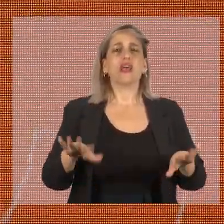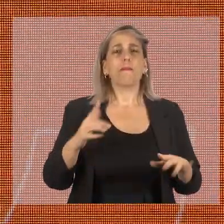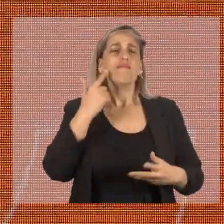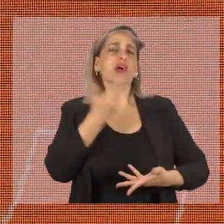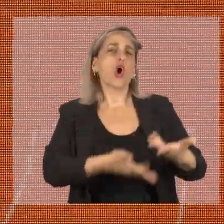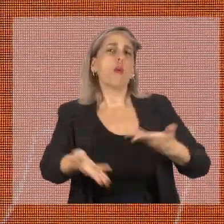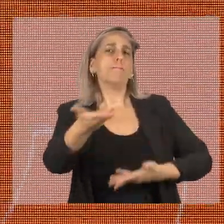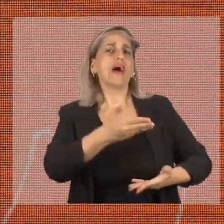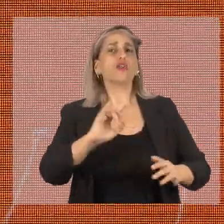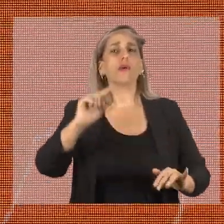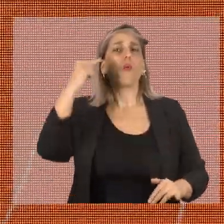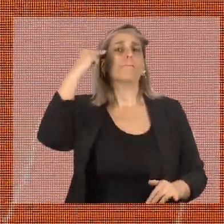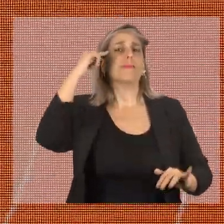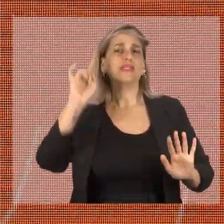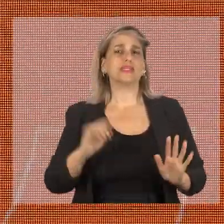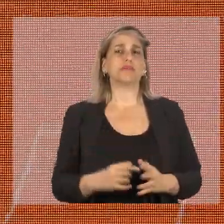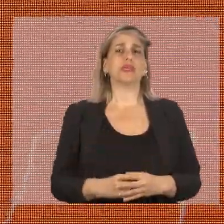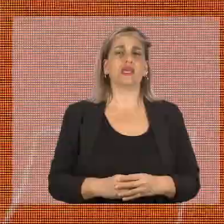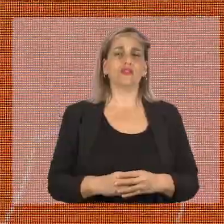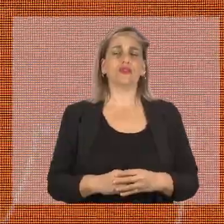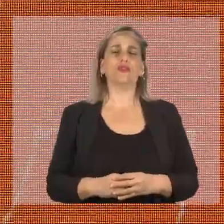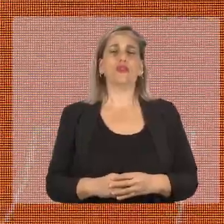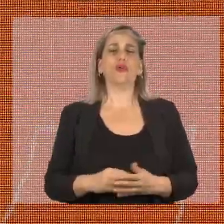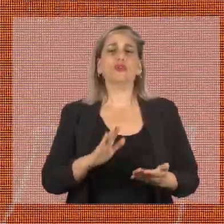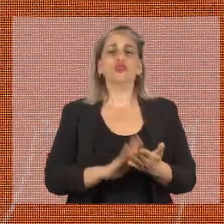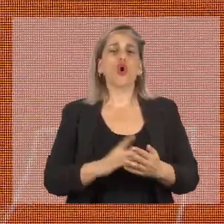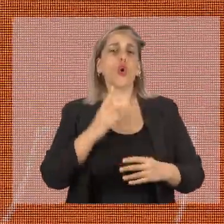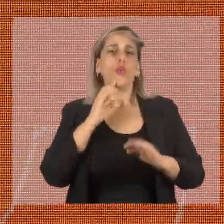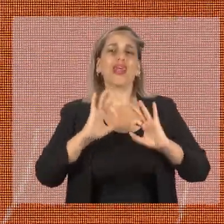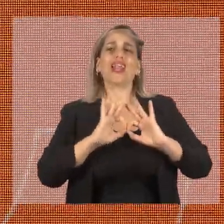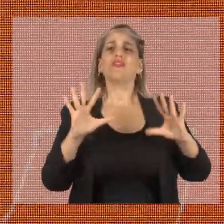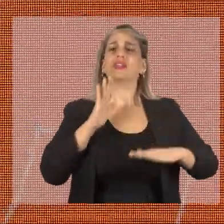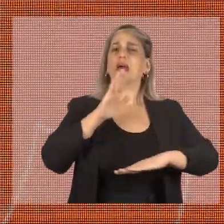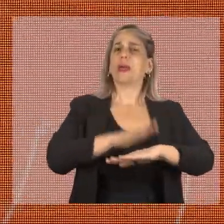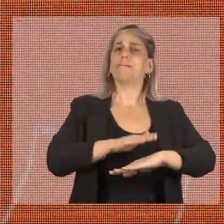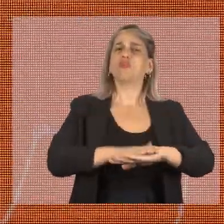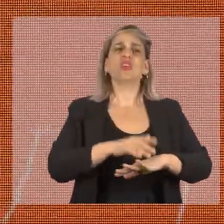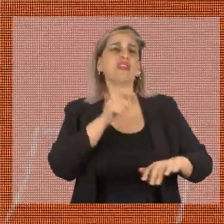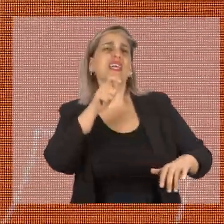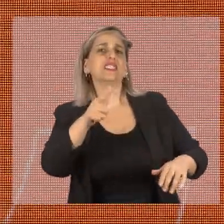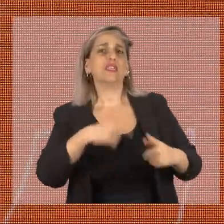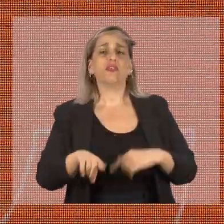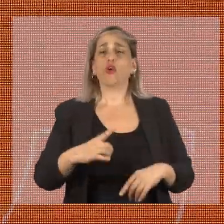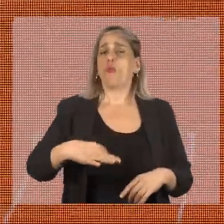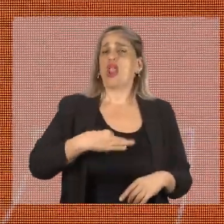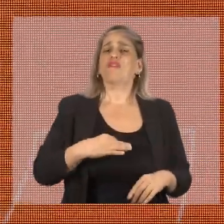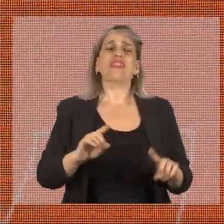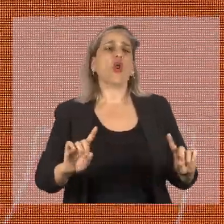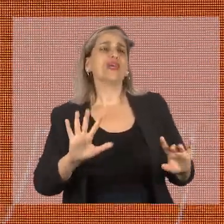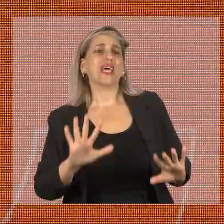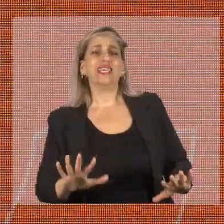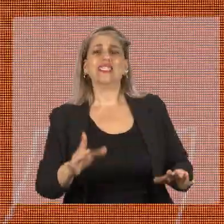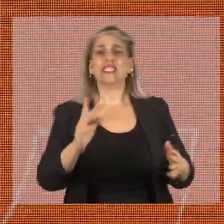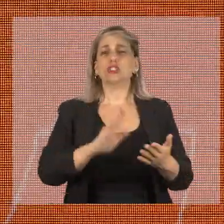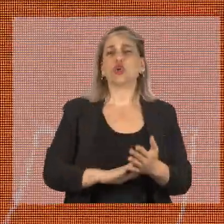capaz que comparto con ustedes un pensamiento acerca de la libertad responsable y lo que significa y cómo la vida no hay que